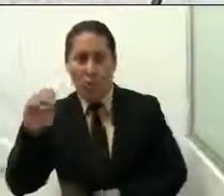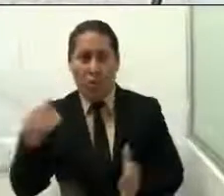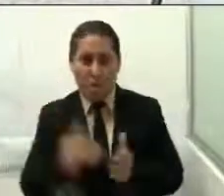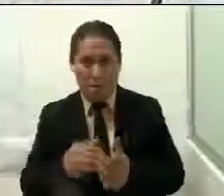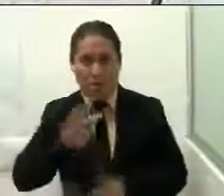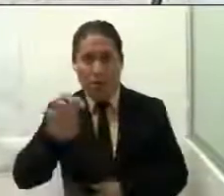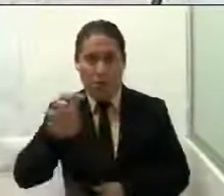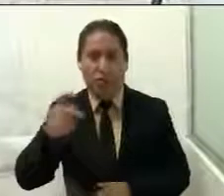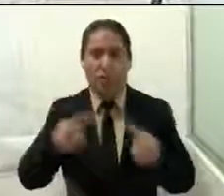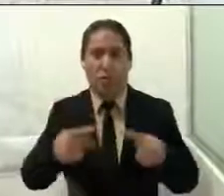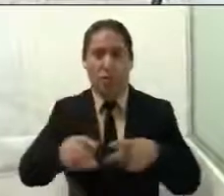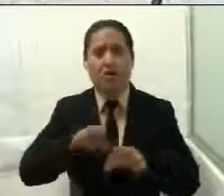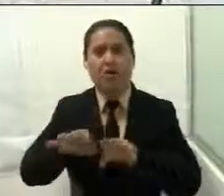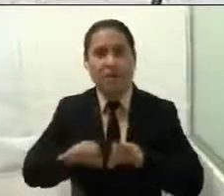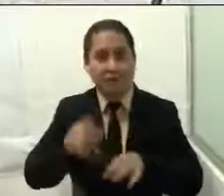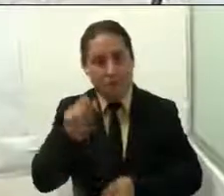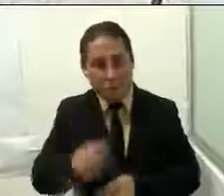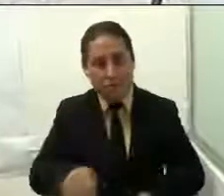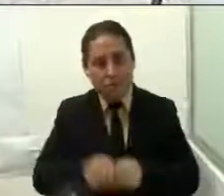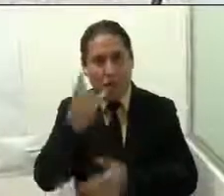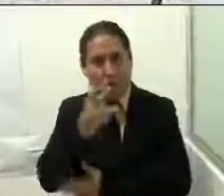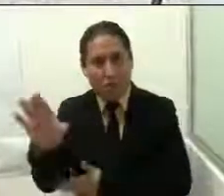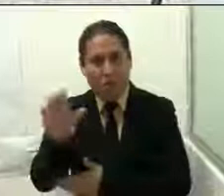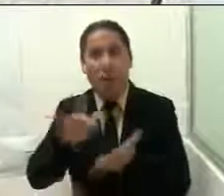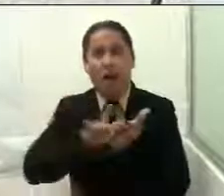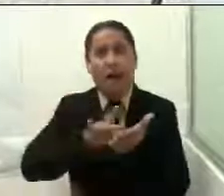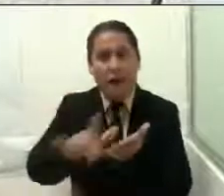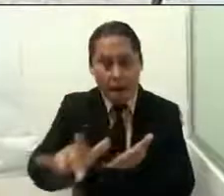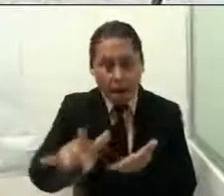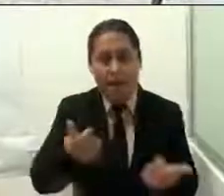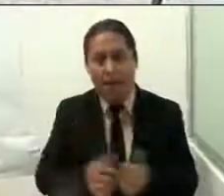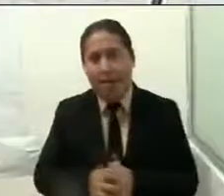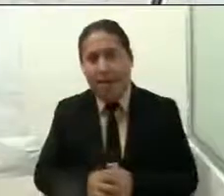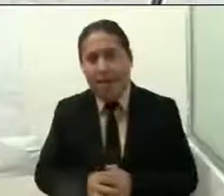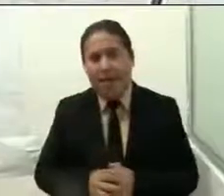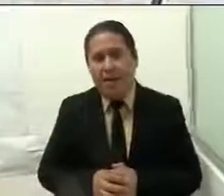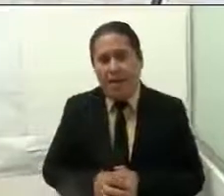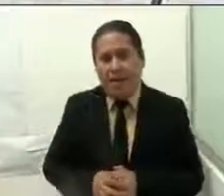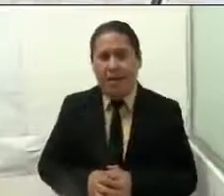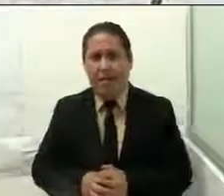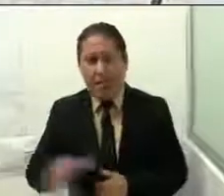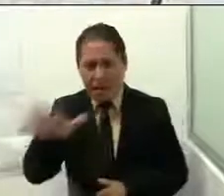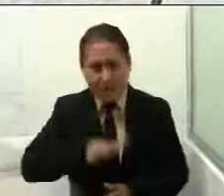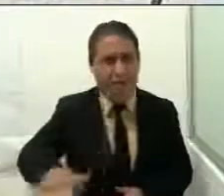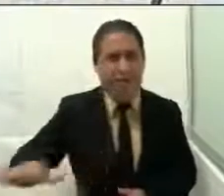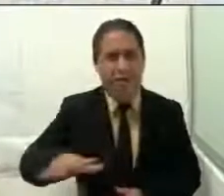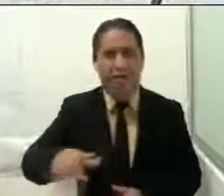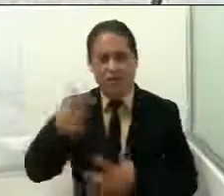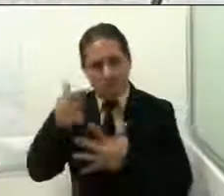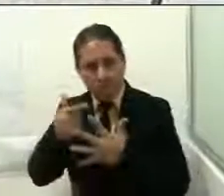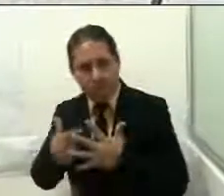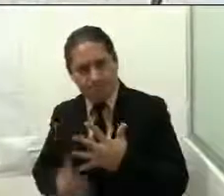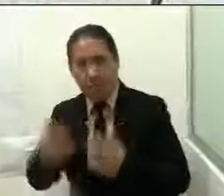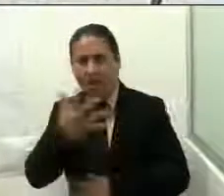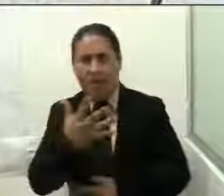productores en apoyo a 300 o vinicultores entregamos 500